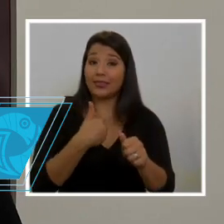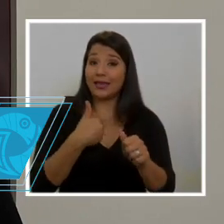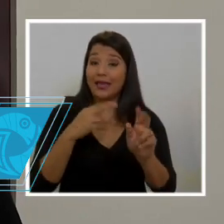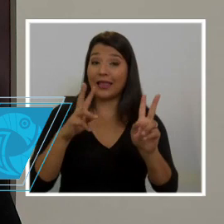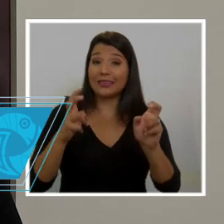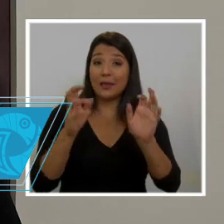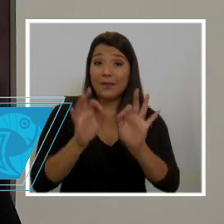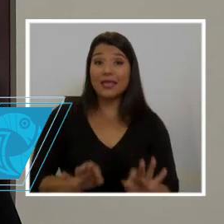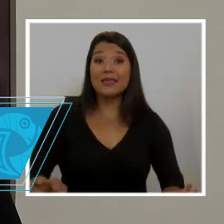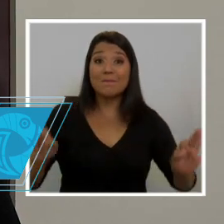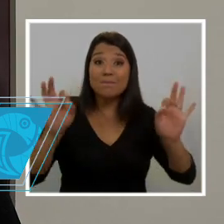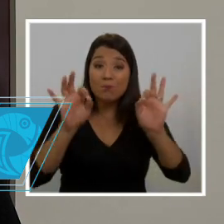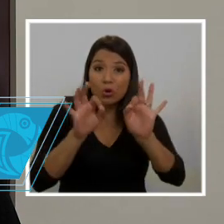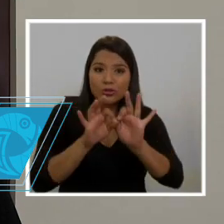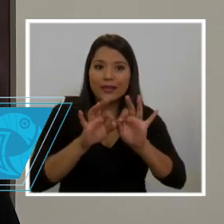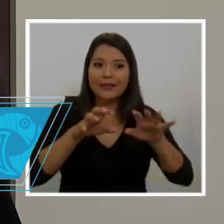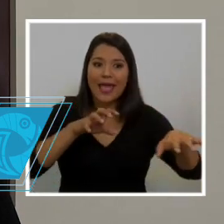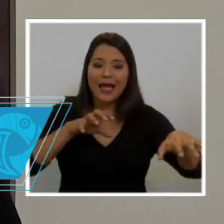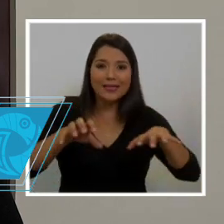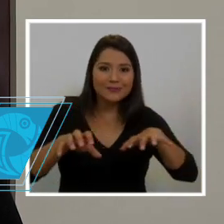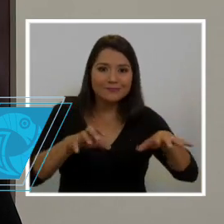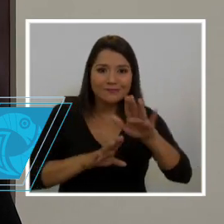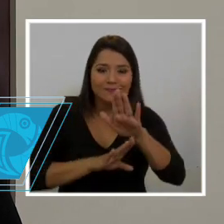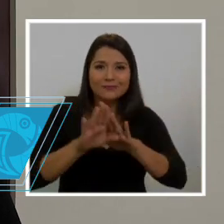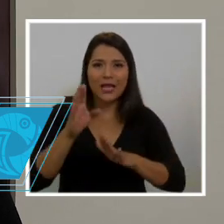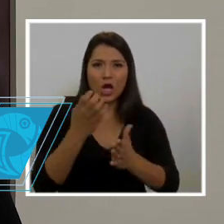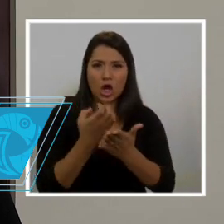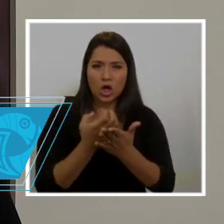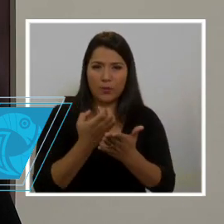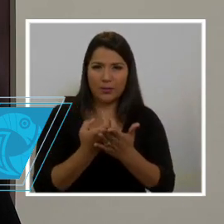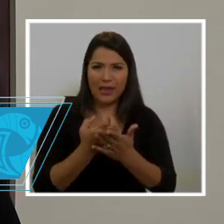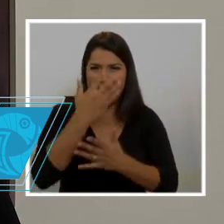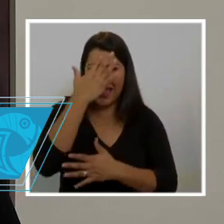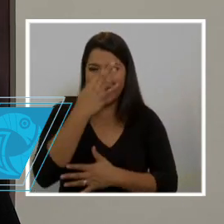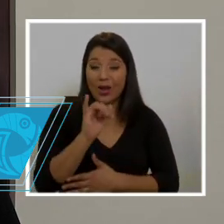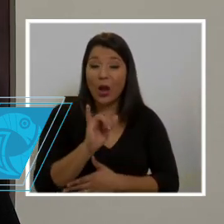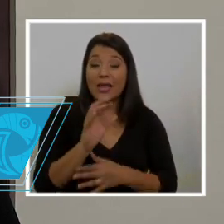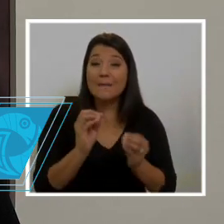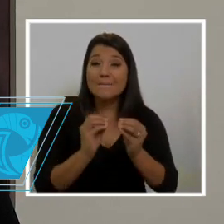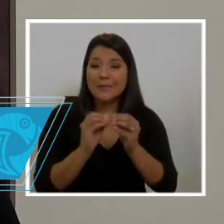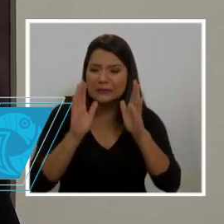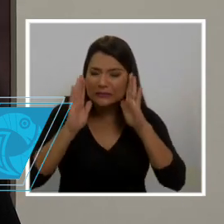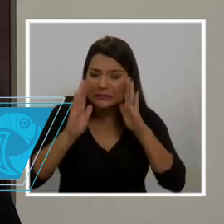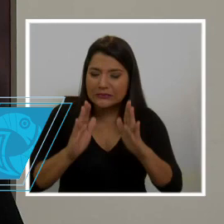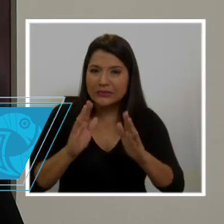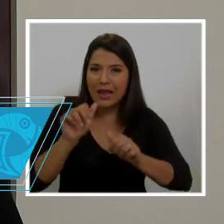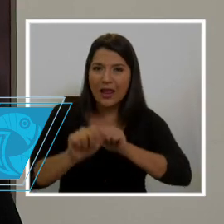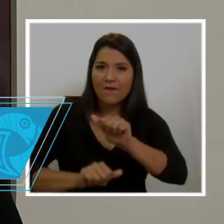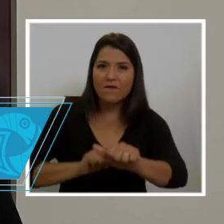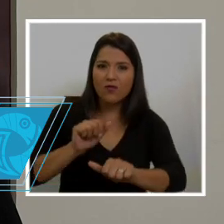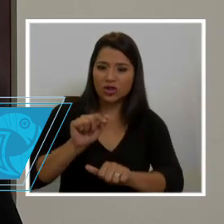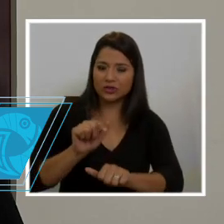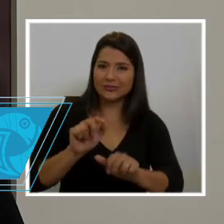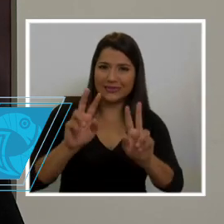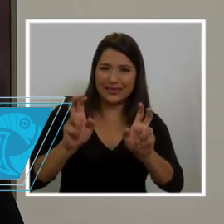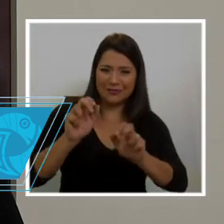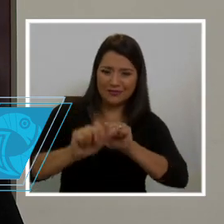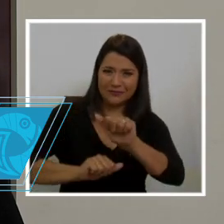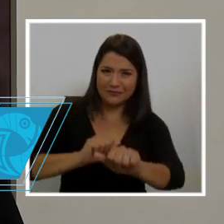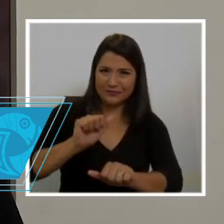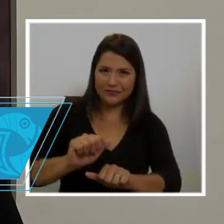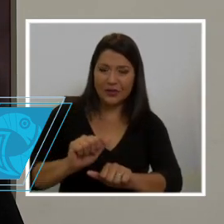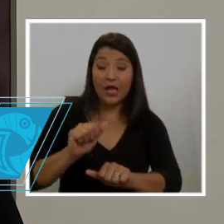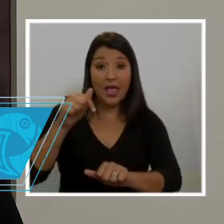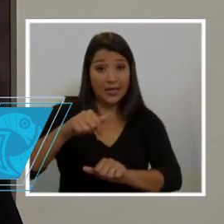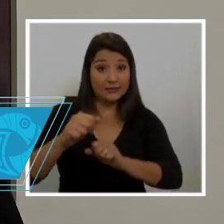importantes de reactivación económica, ¿verdad? Creo que ahí es donde más se va a concentrar el esfuerzo en este año, no